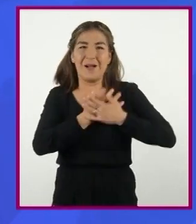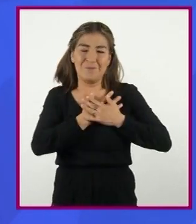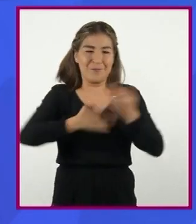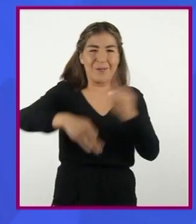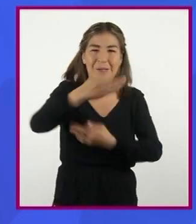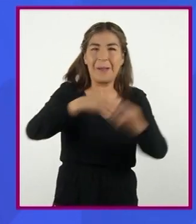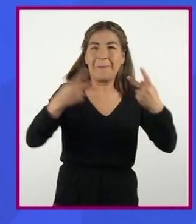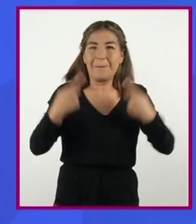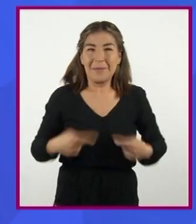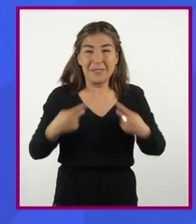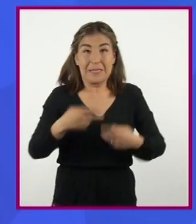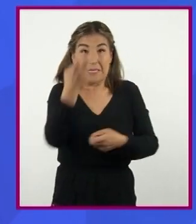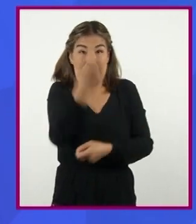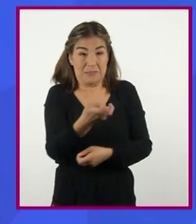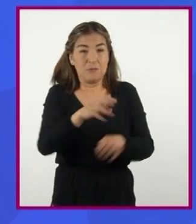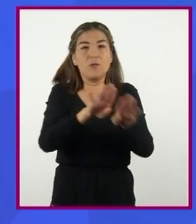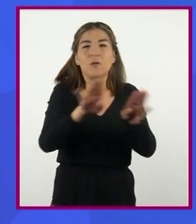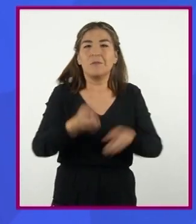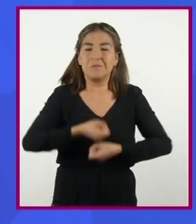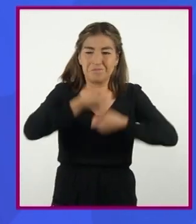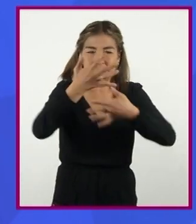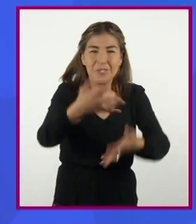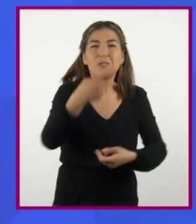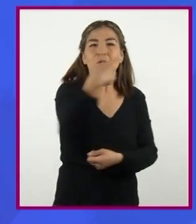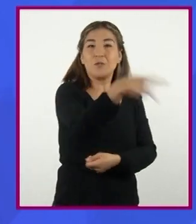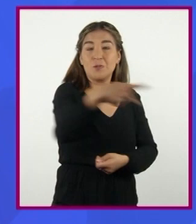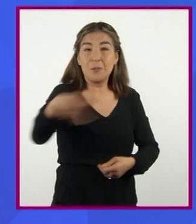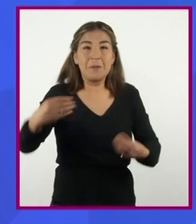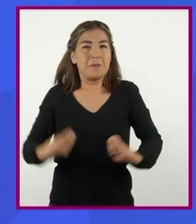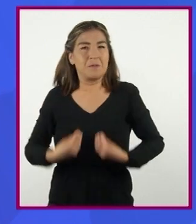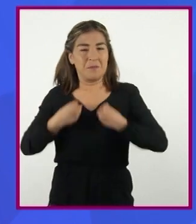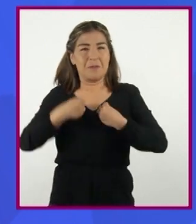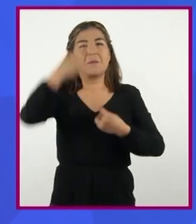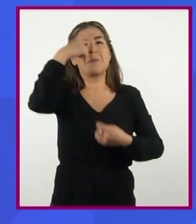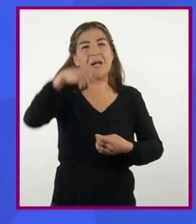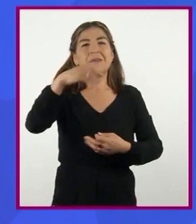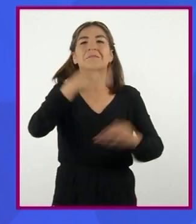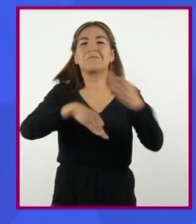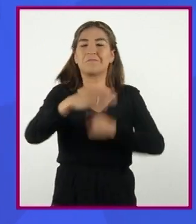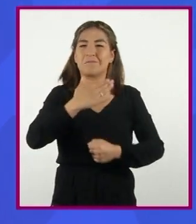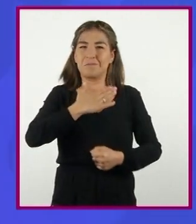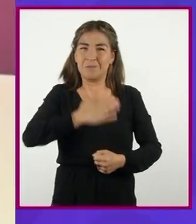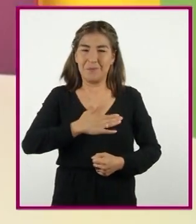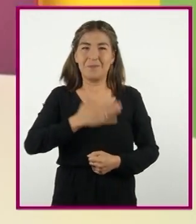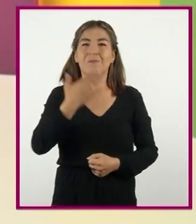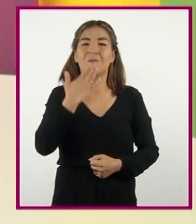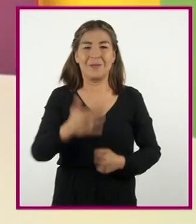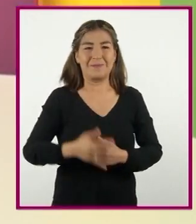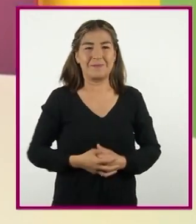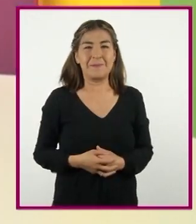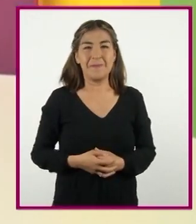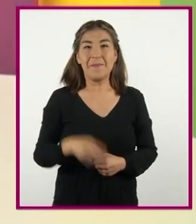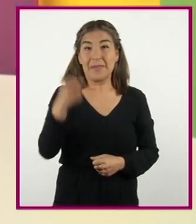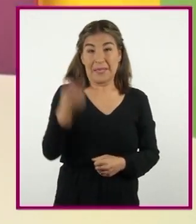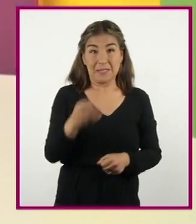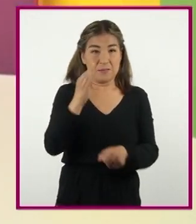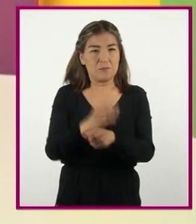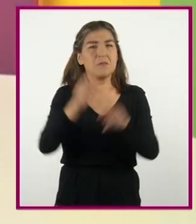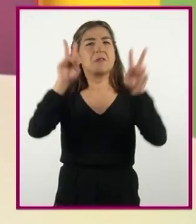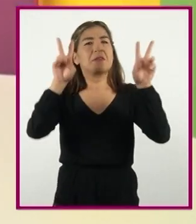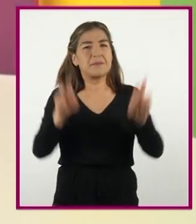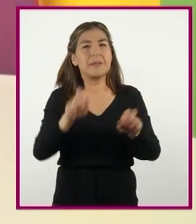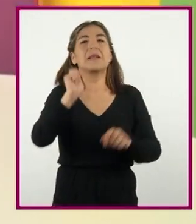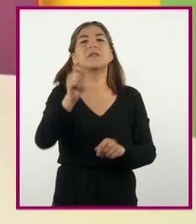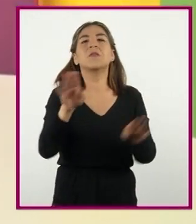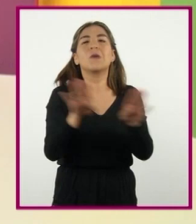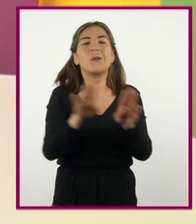y ellos ofrendaron sus vidas por alguna causa justa. Este fragmento es solo